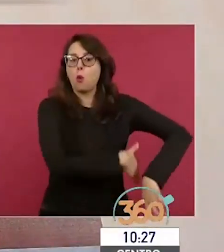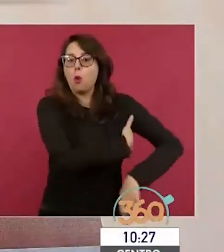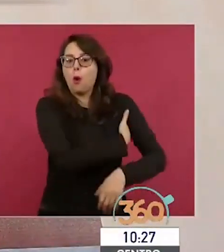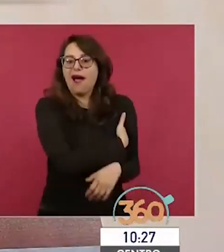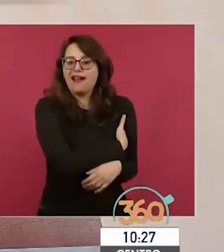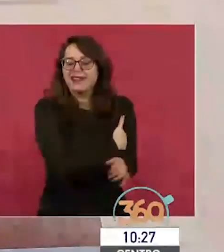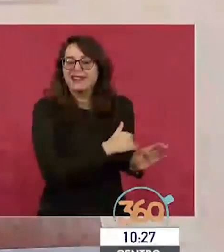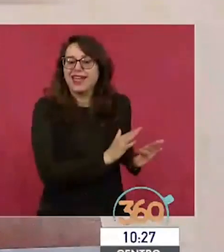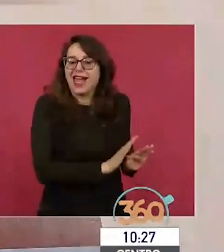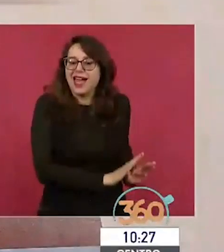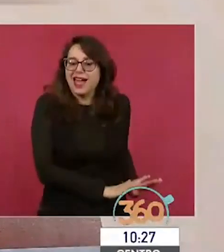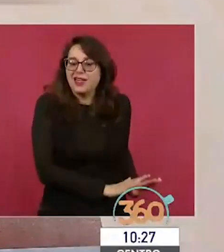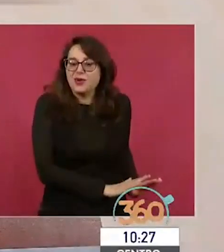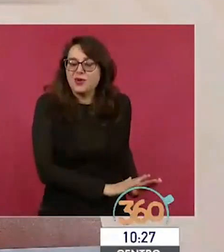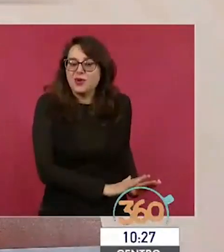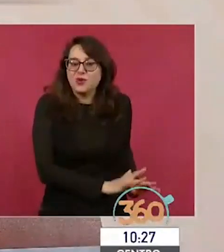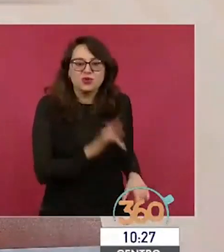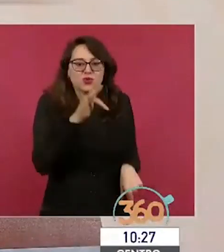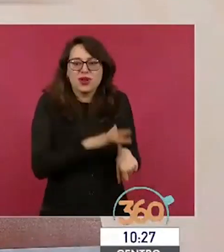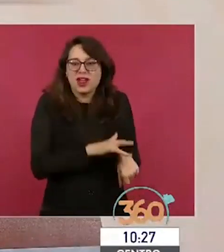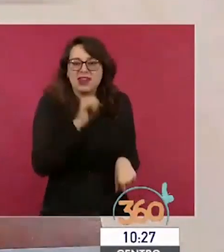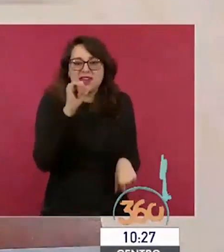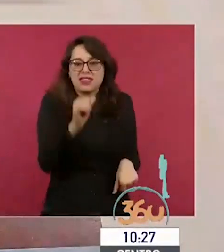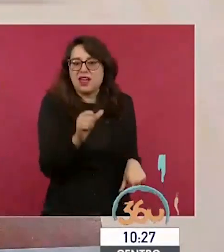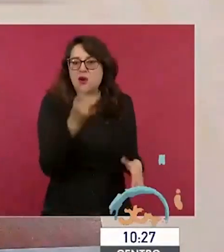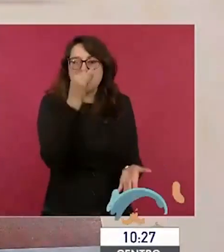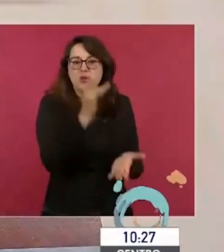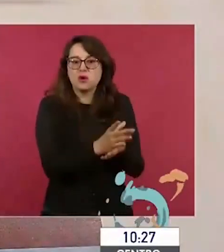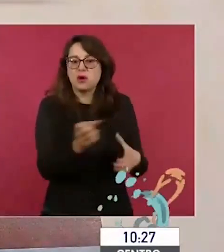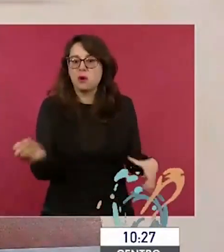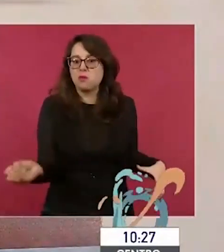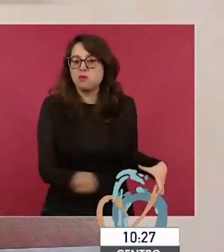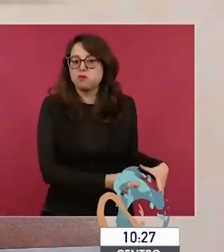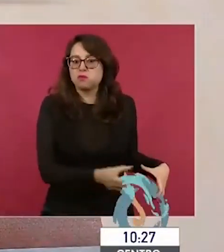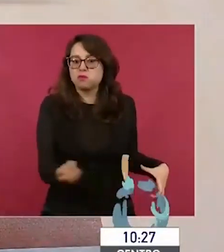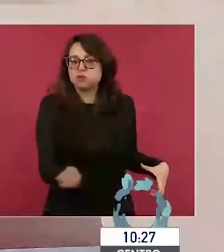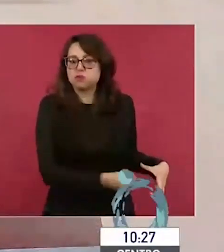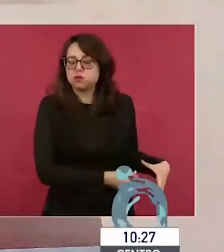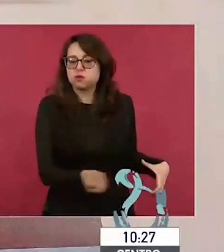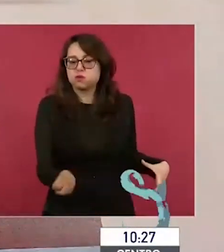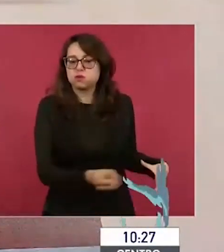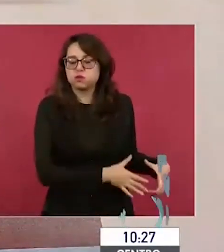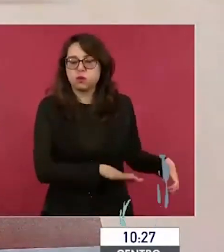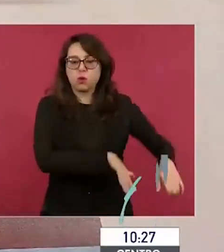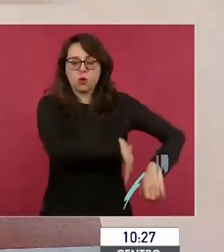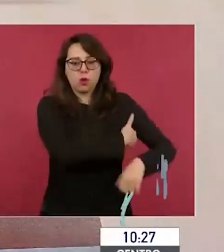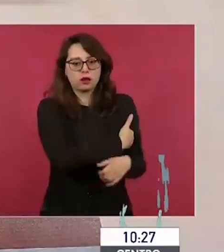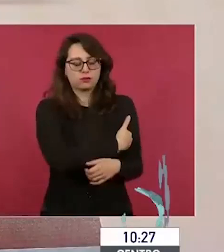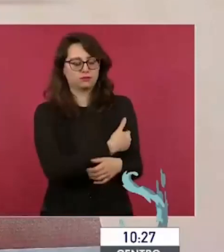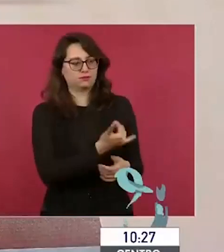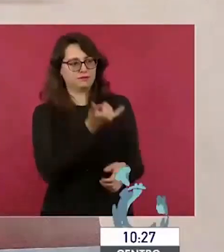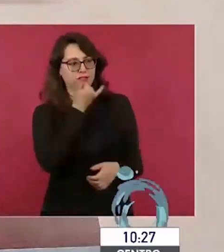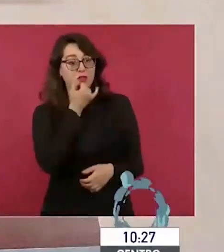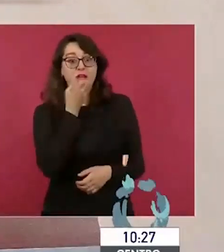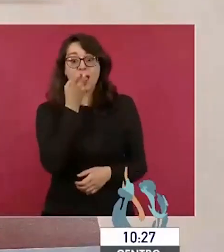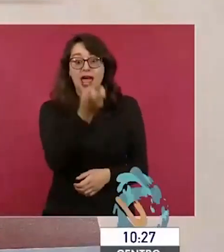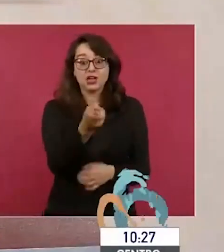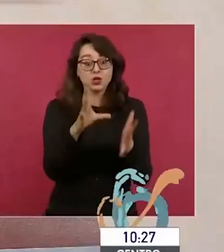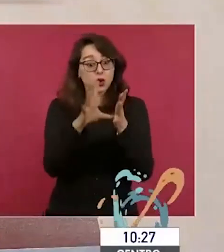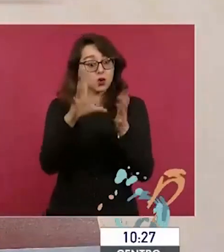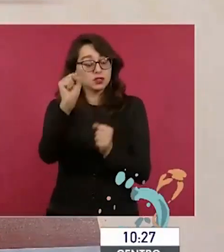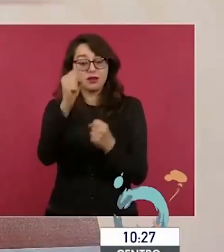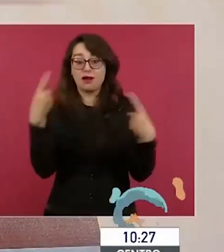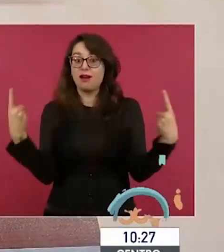Federal de los tres poderes tienen que regresar lo que